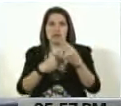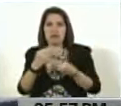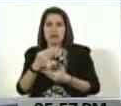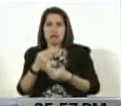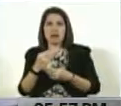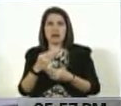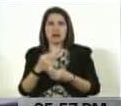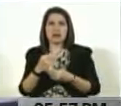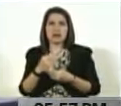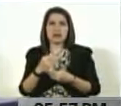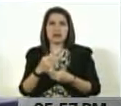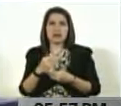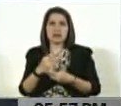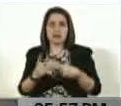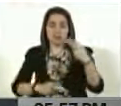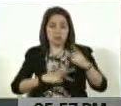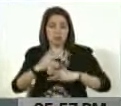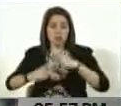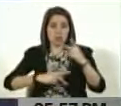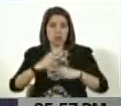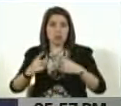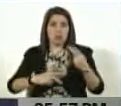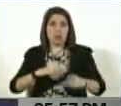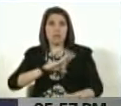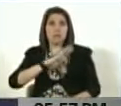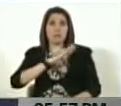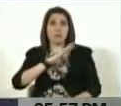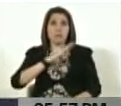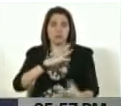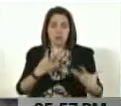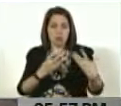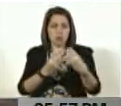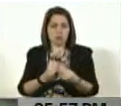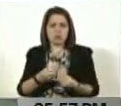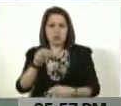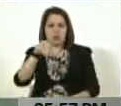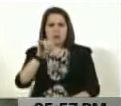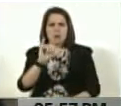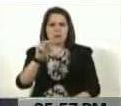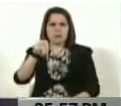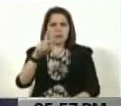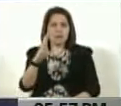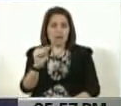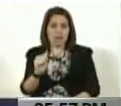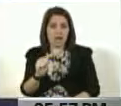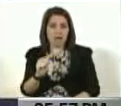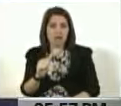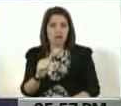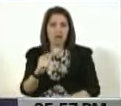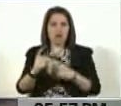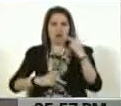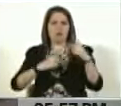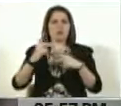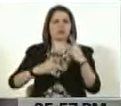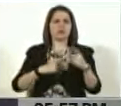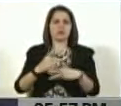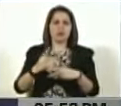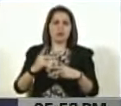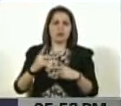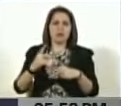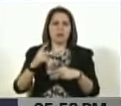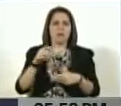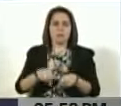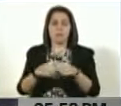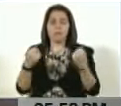pertenecemos a los productores asociados, acompañando a los compañeros de la minca, empezamos la producción del pan y se le está haciendo